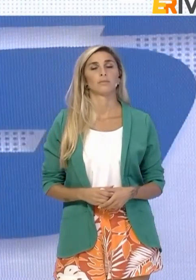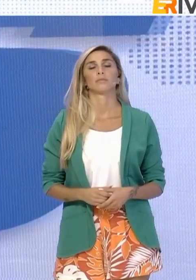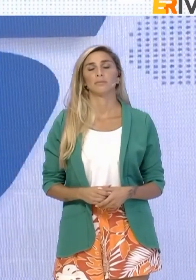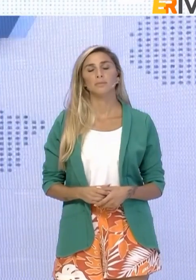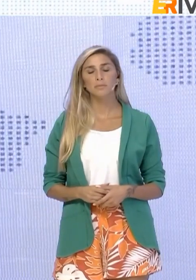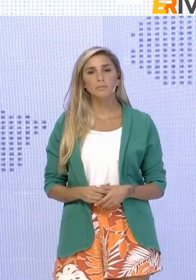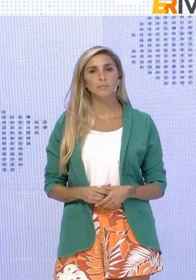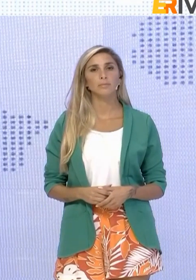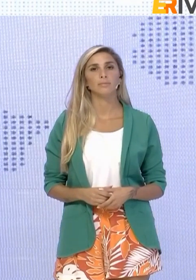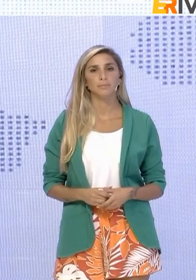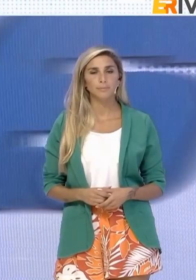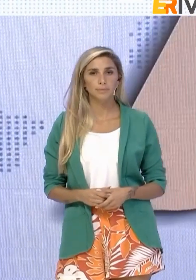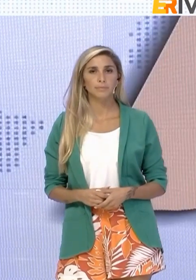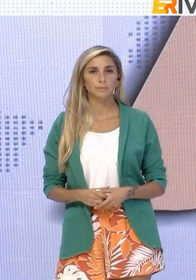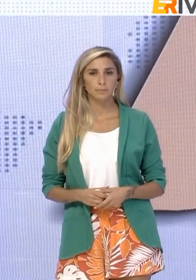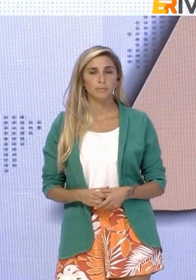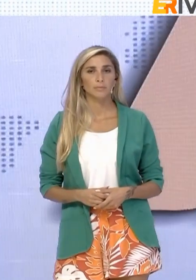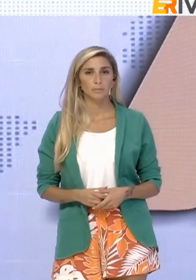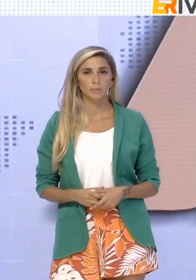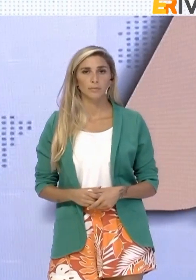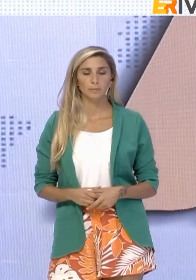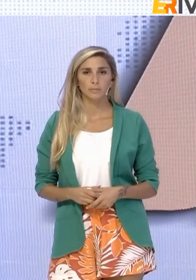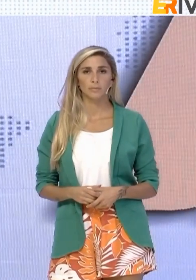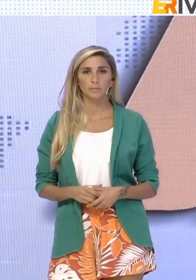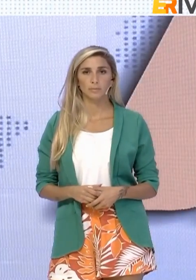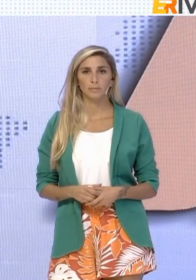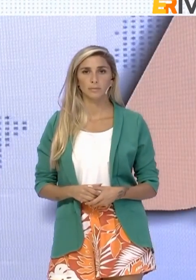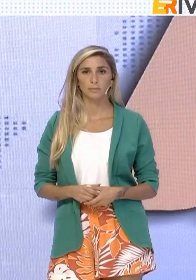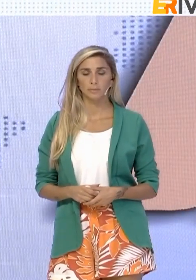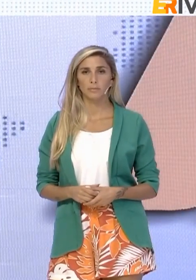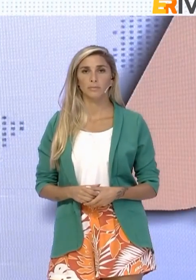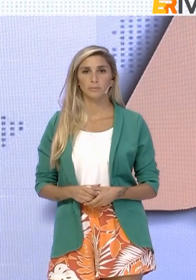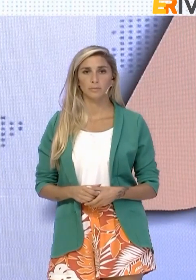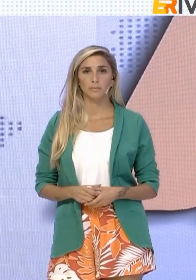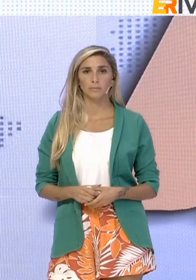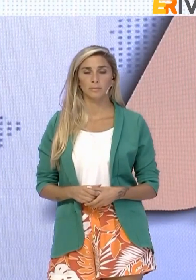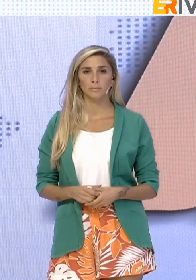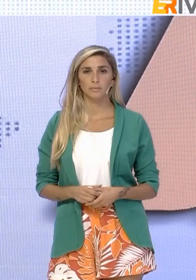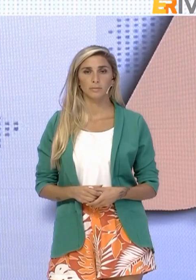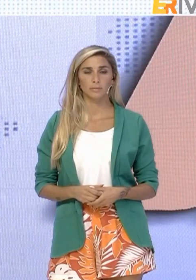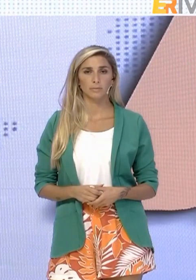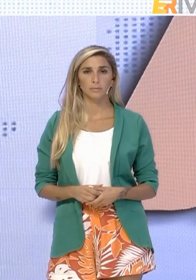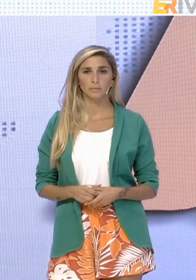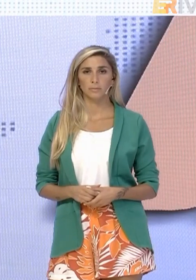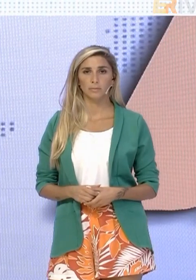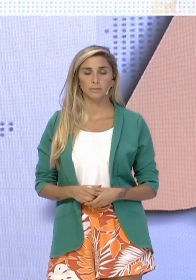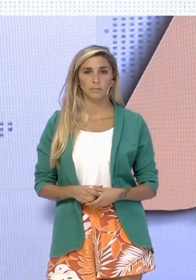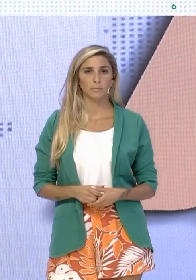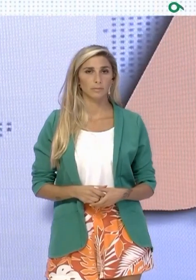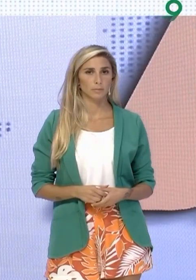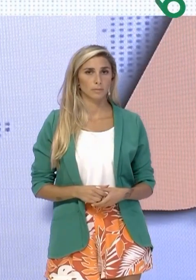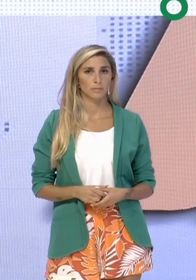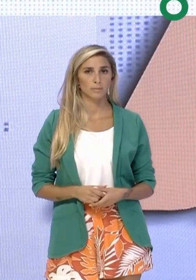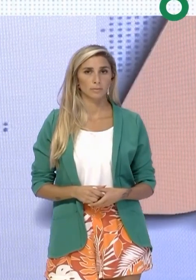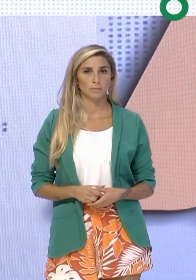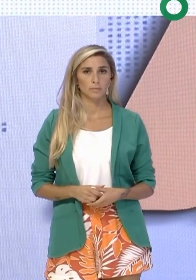en trabajo diario también, que cobra su haber sí o sí por la banca, o inclusive los adolescentes con cuentas, ¿no es cierto?,